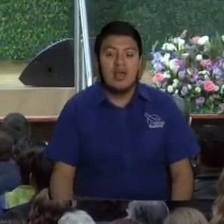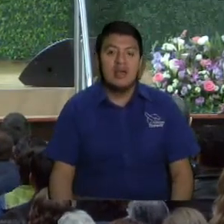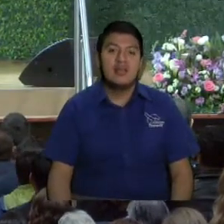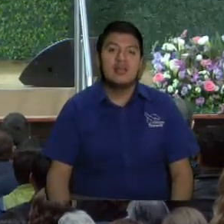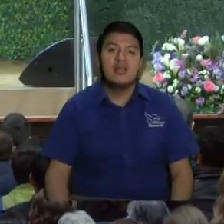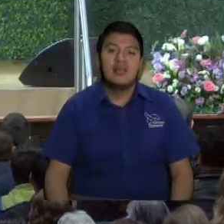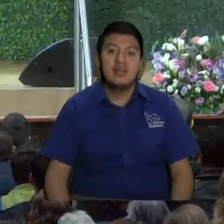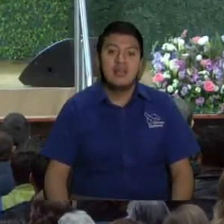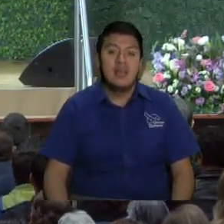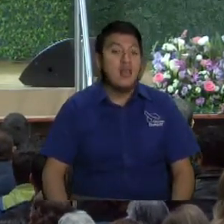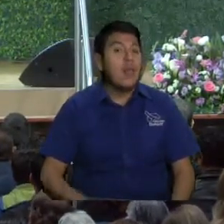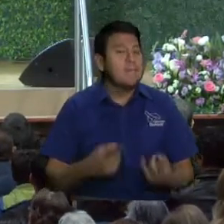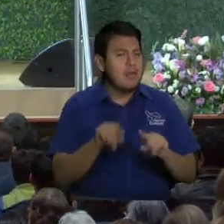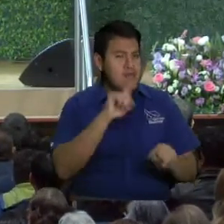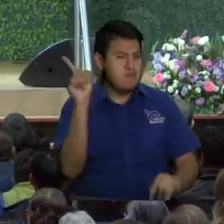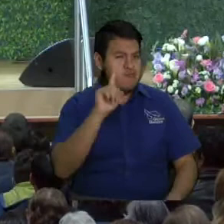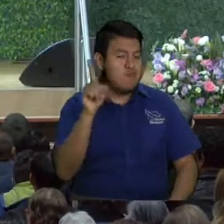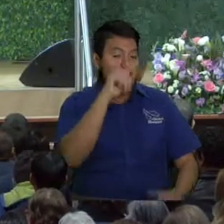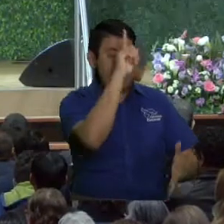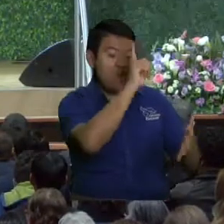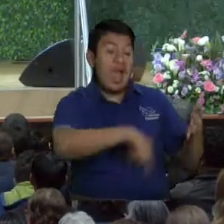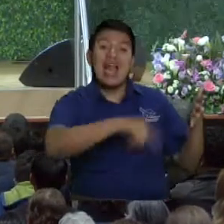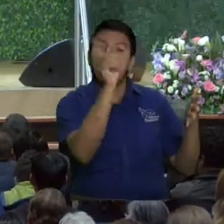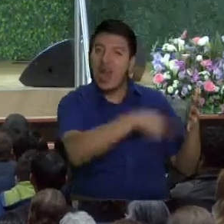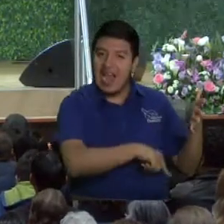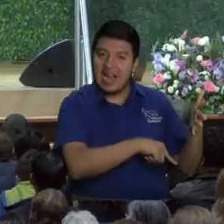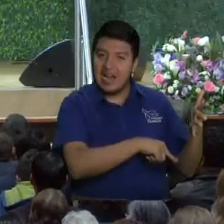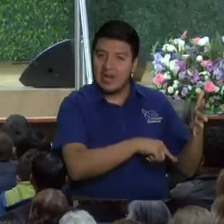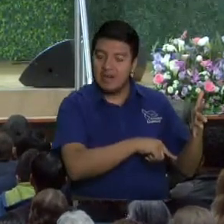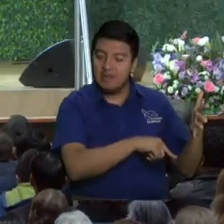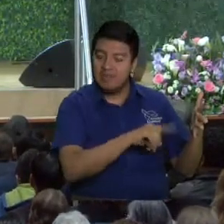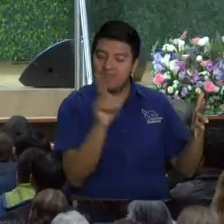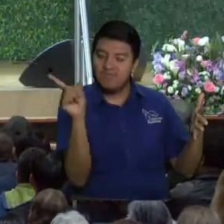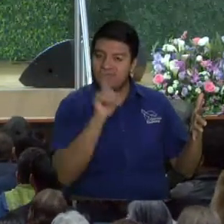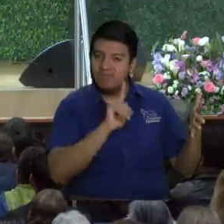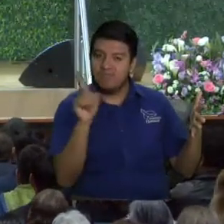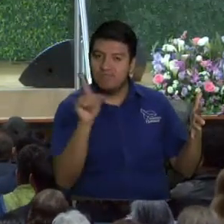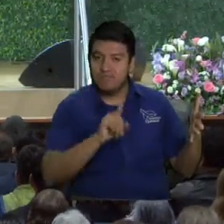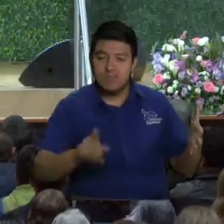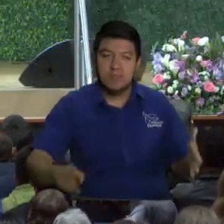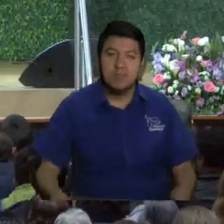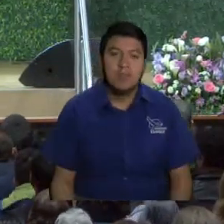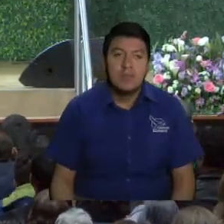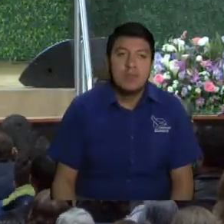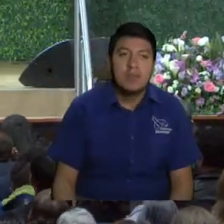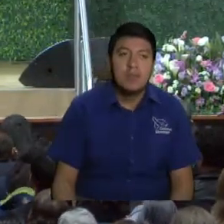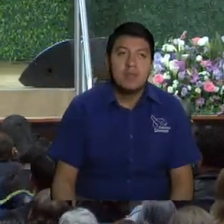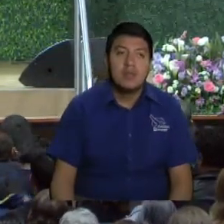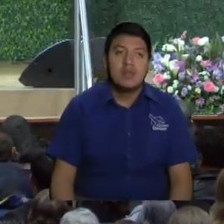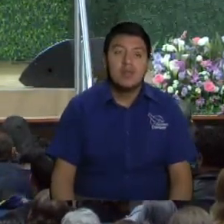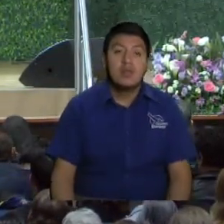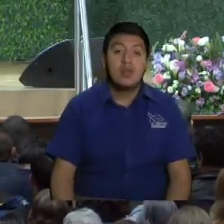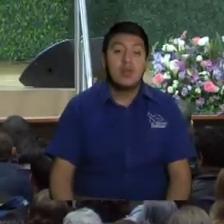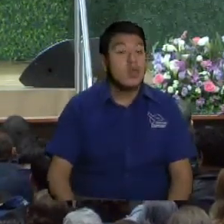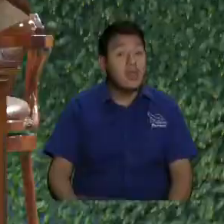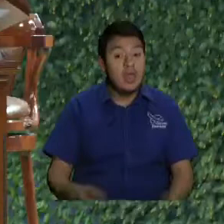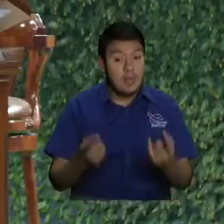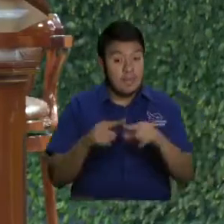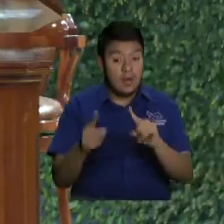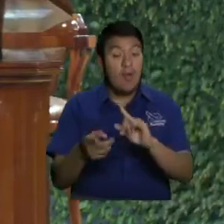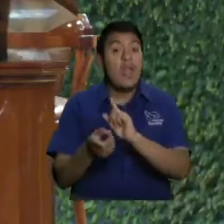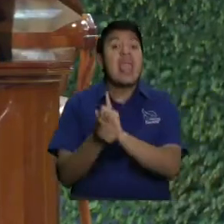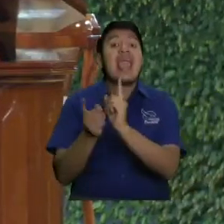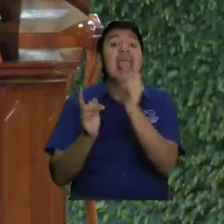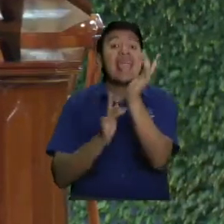y a darles forma, sentido, explicación. Pero entonces, cuando Él les da forma, los